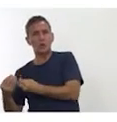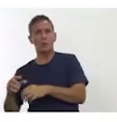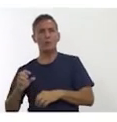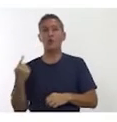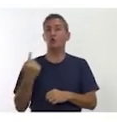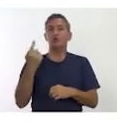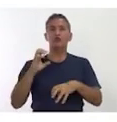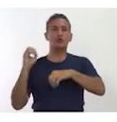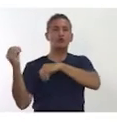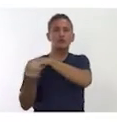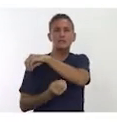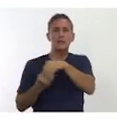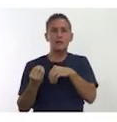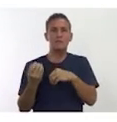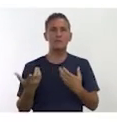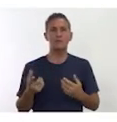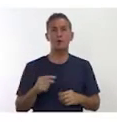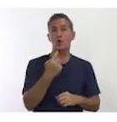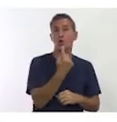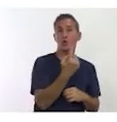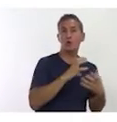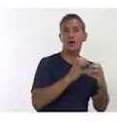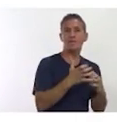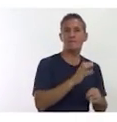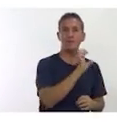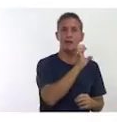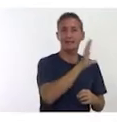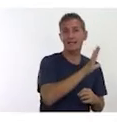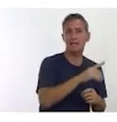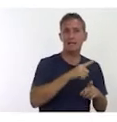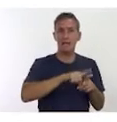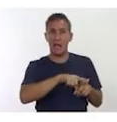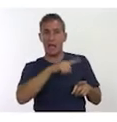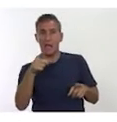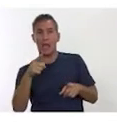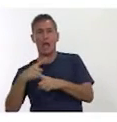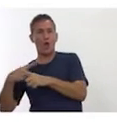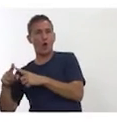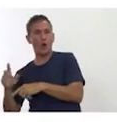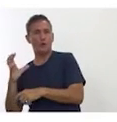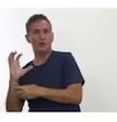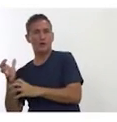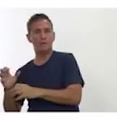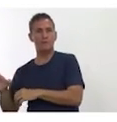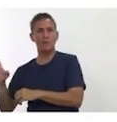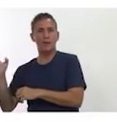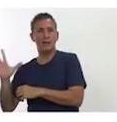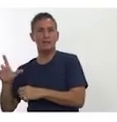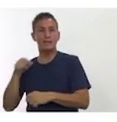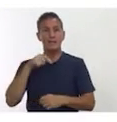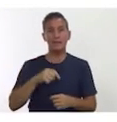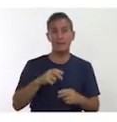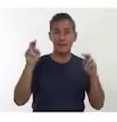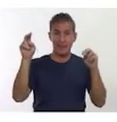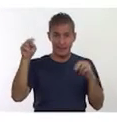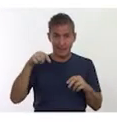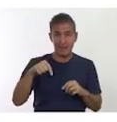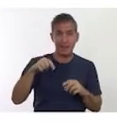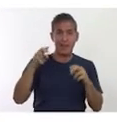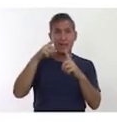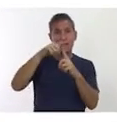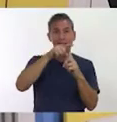destruye, solo se transforma de un tipo de energía a otro tipo de energía.